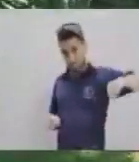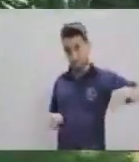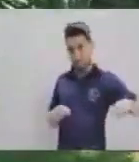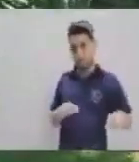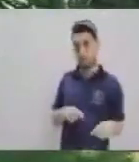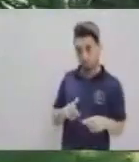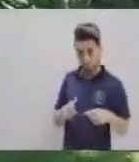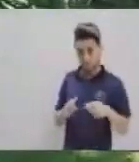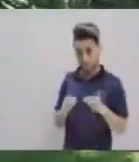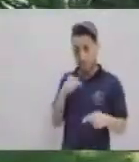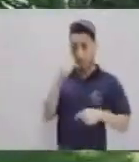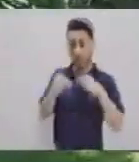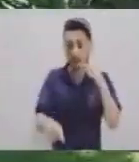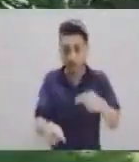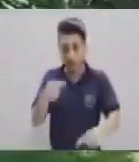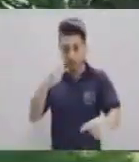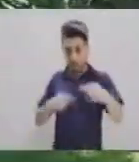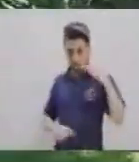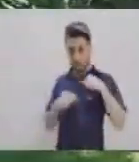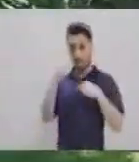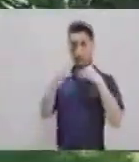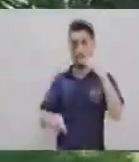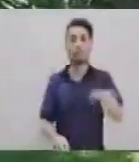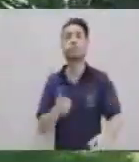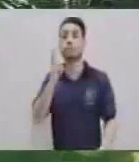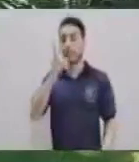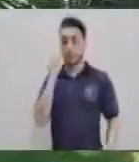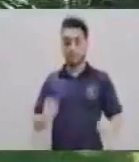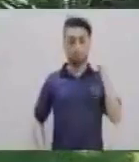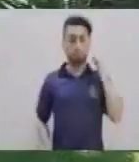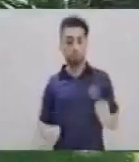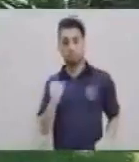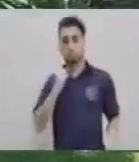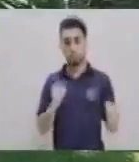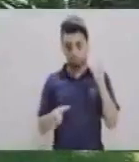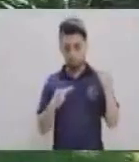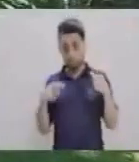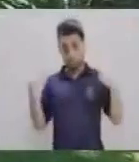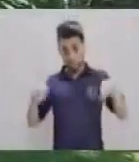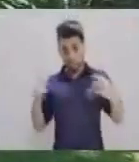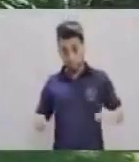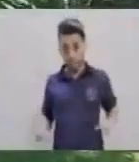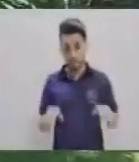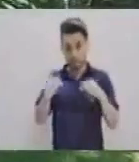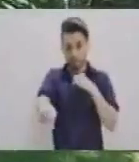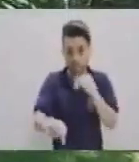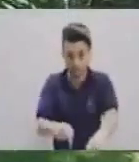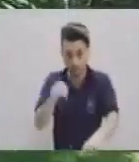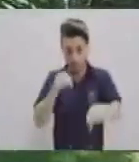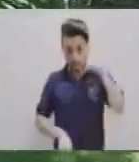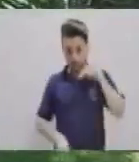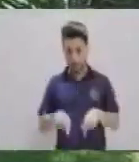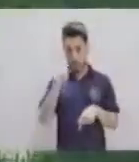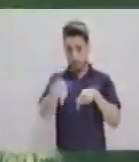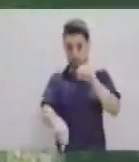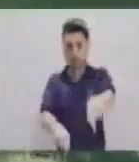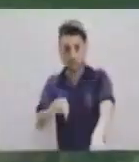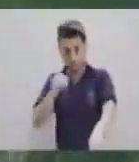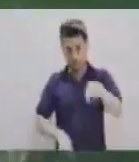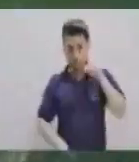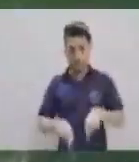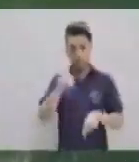y siempre movimiento de brazos para coordinar. Ahora rápido. ¿Listos? Ya.